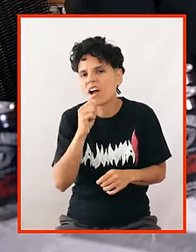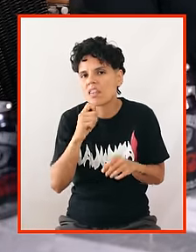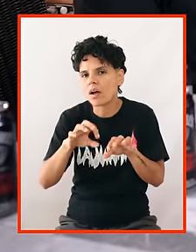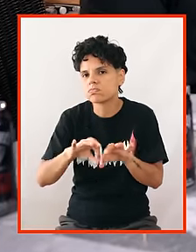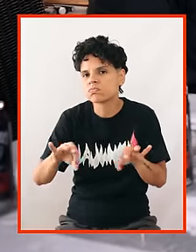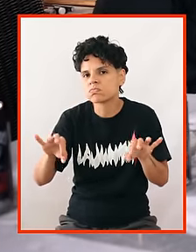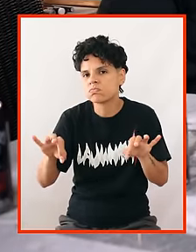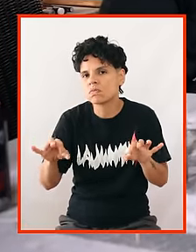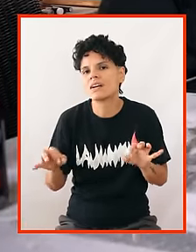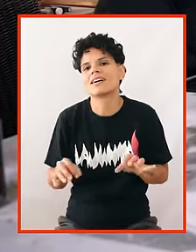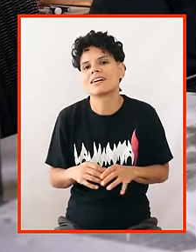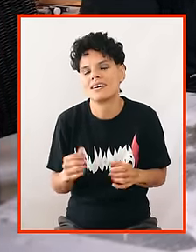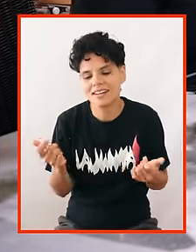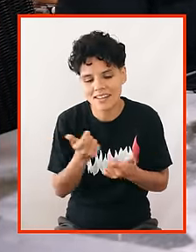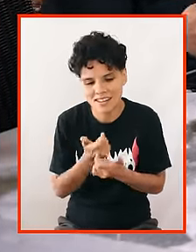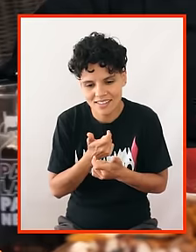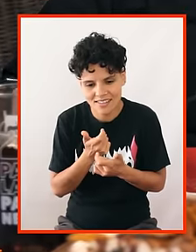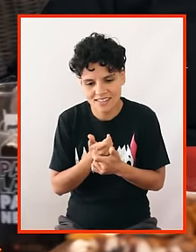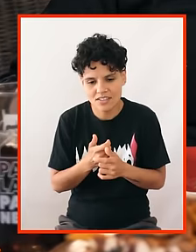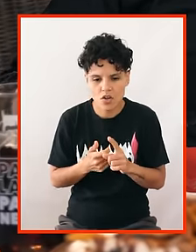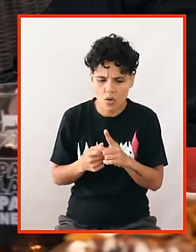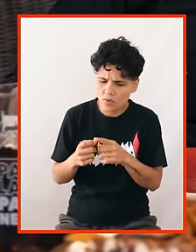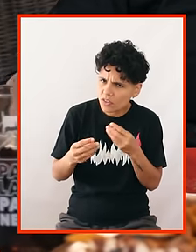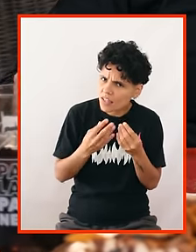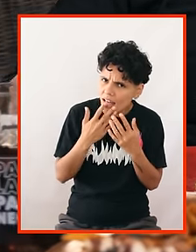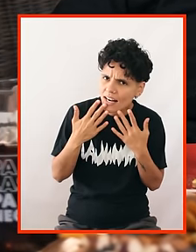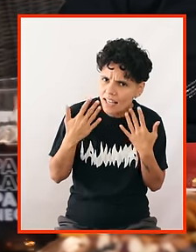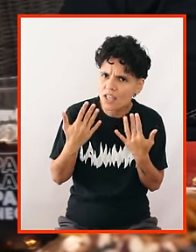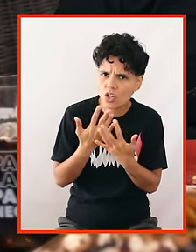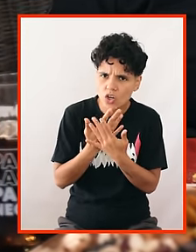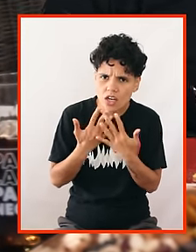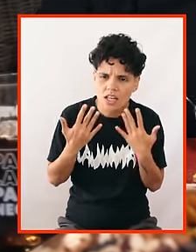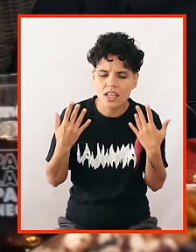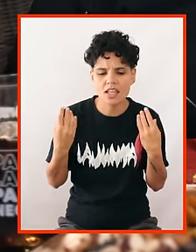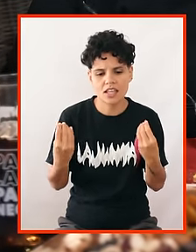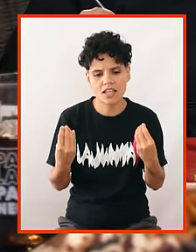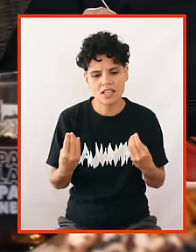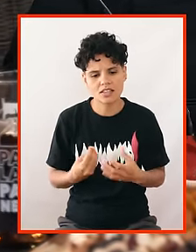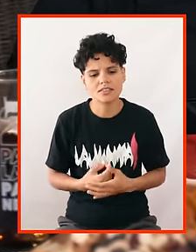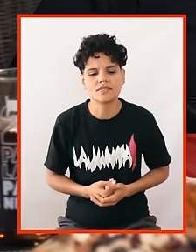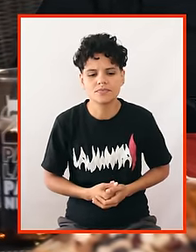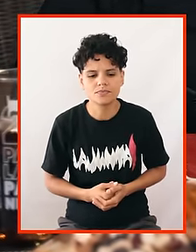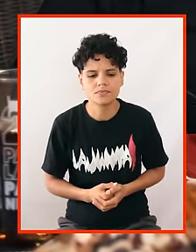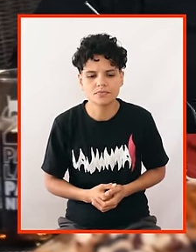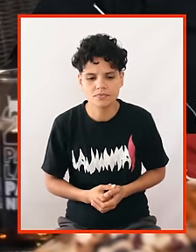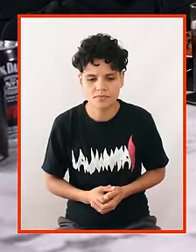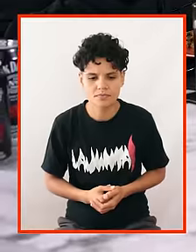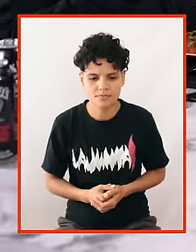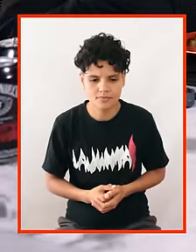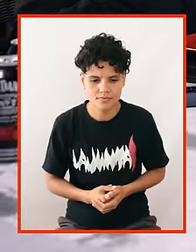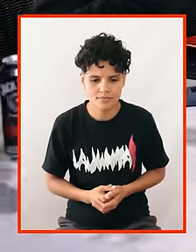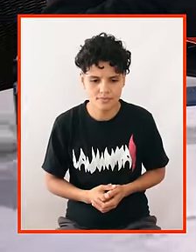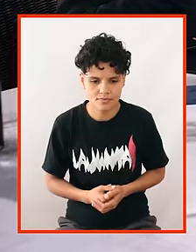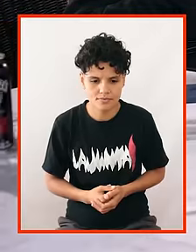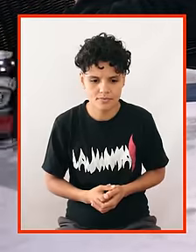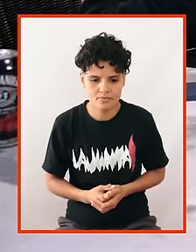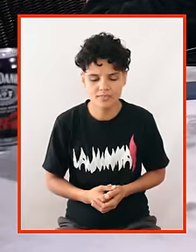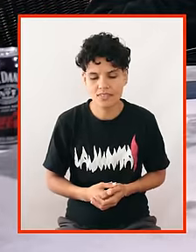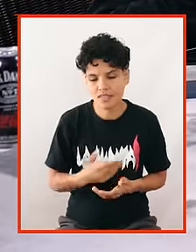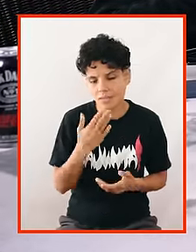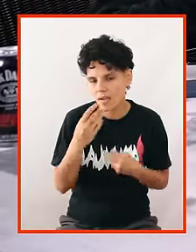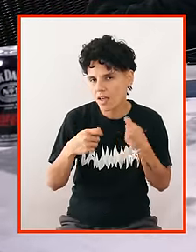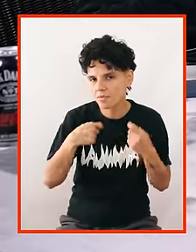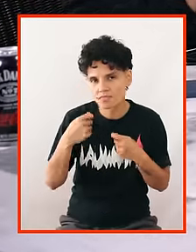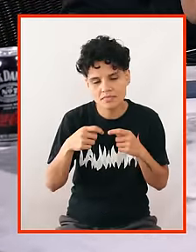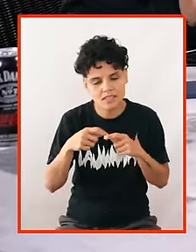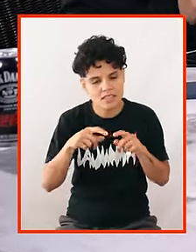Colombia. Bueno, no, si de verdad está. No, pero está muy rico. ¿Tan rica, no? Voy a probarla. Voy a entrar en el metaverso.